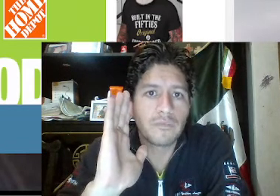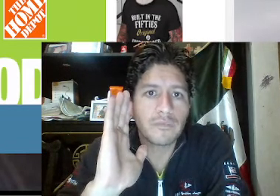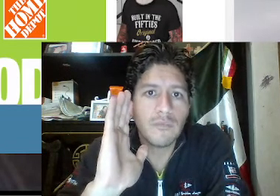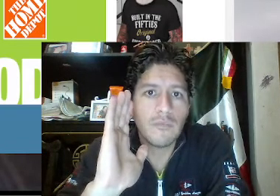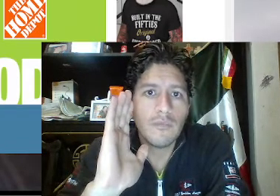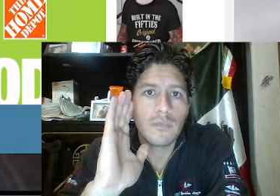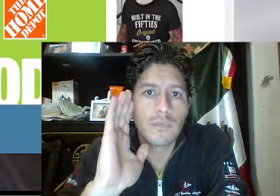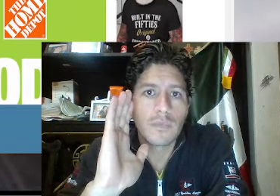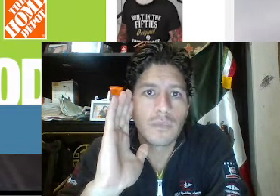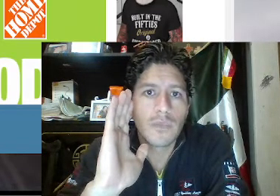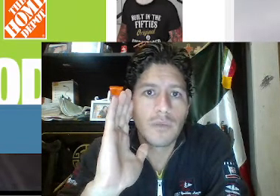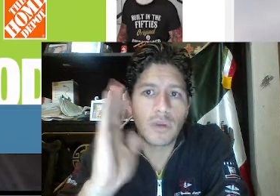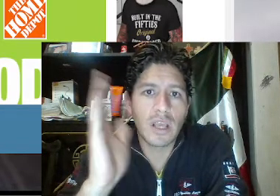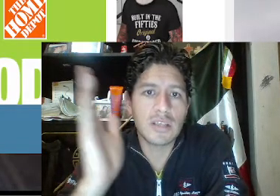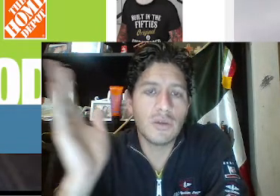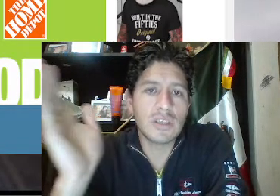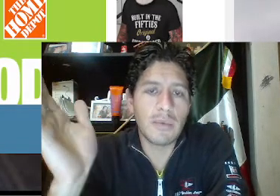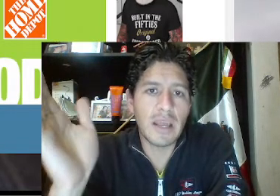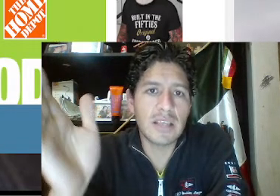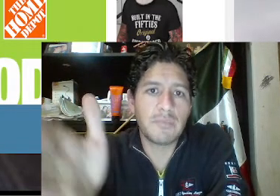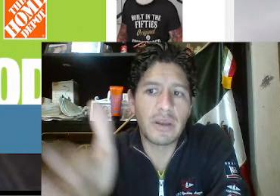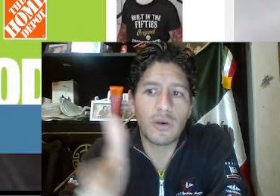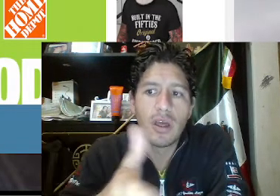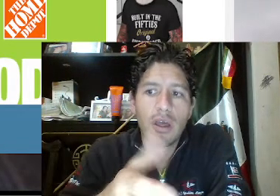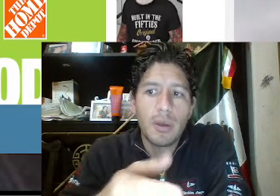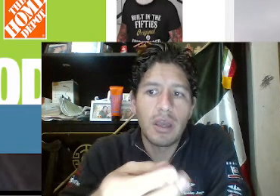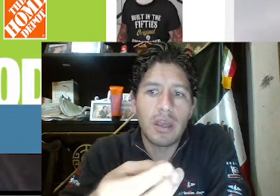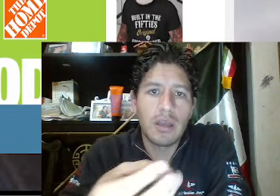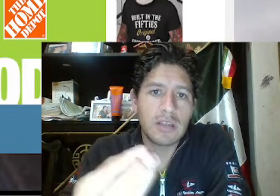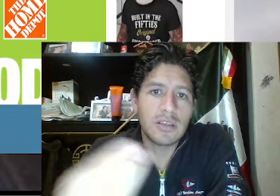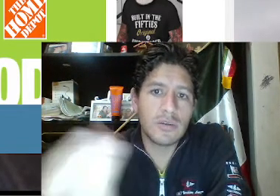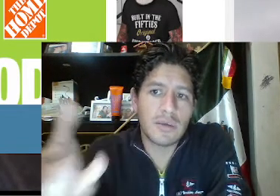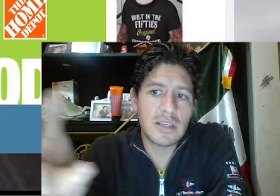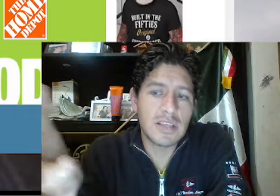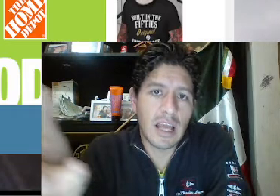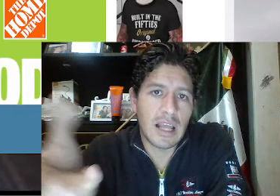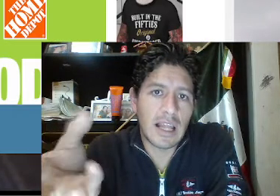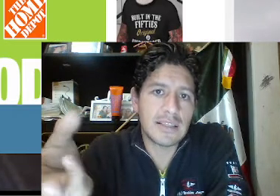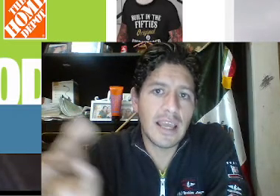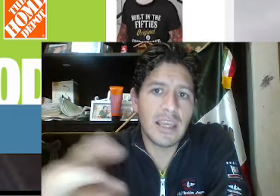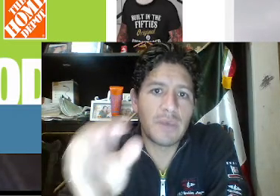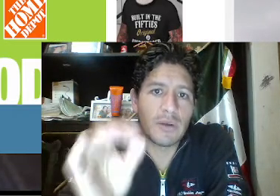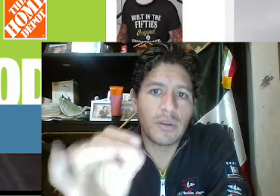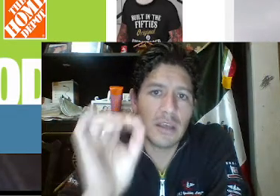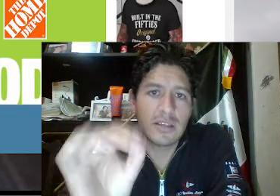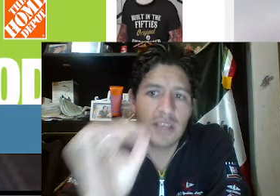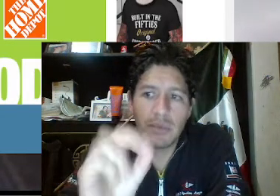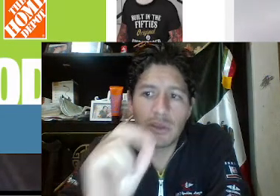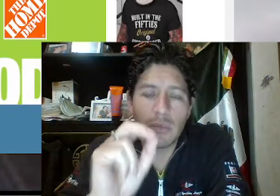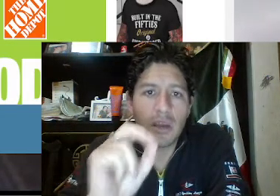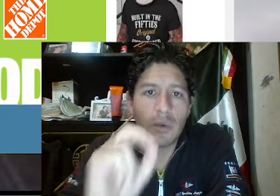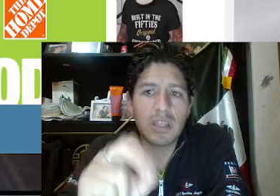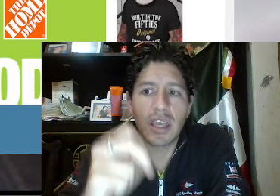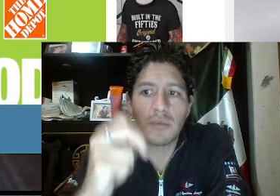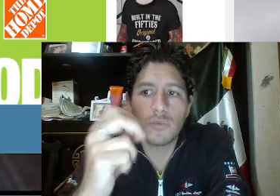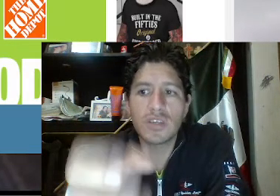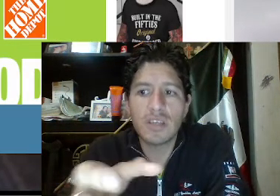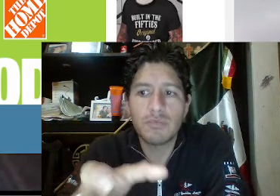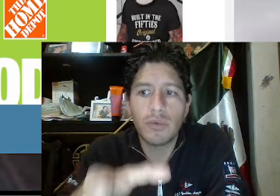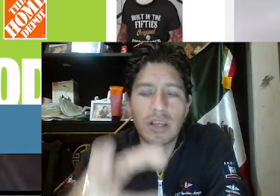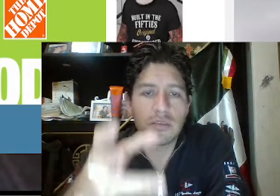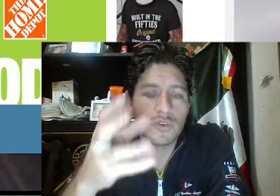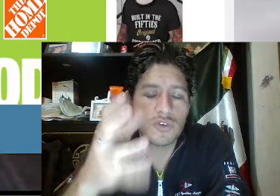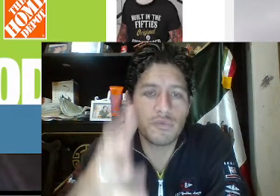jurídico, porque así lo establecen, pero así lo establecen las leyes, pero se debe tomar en cuenta que